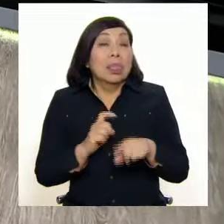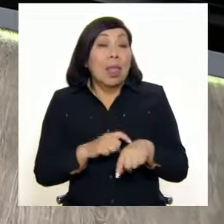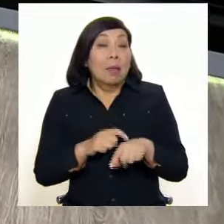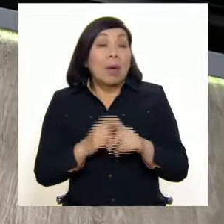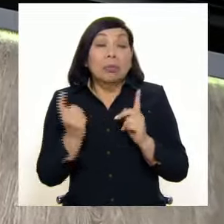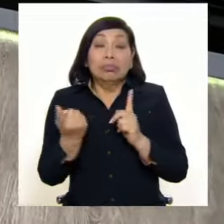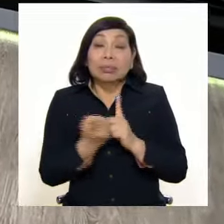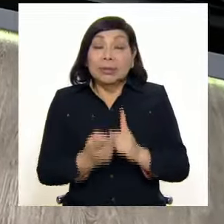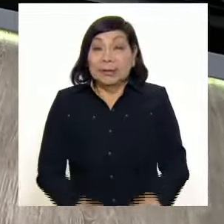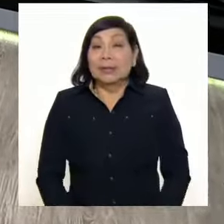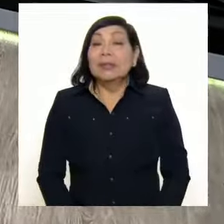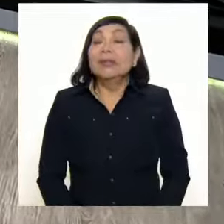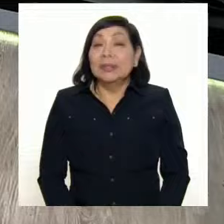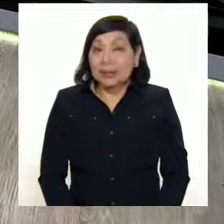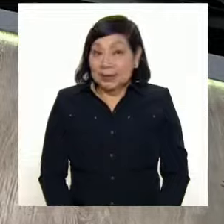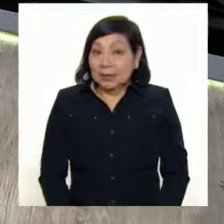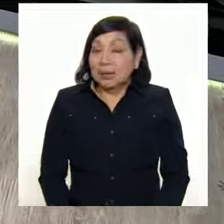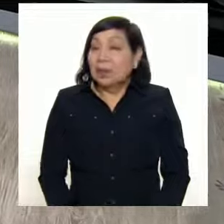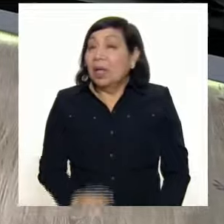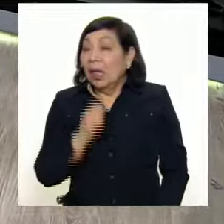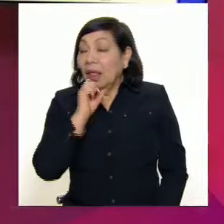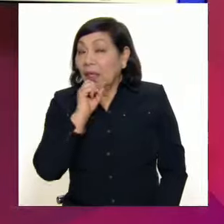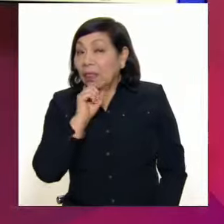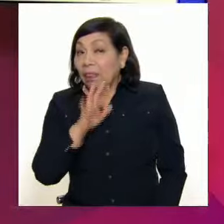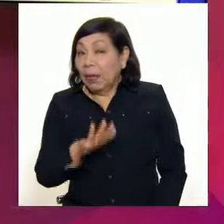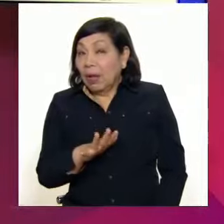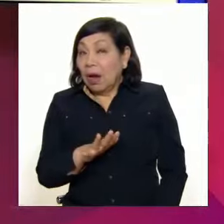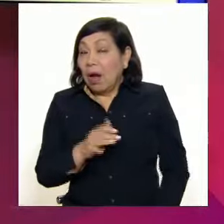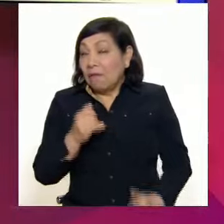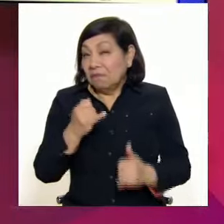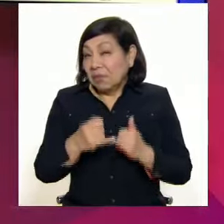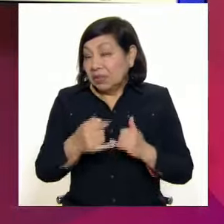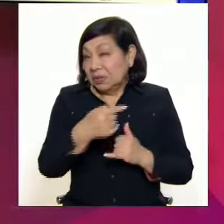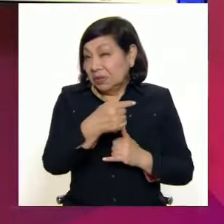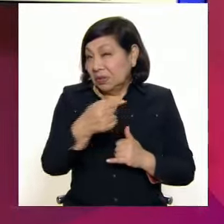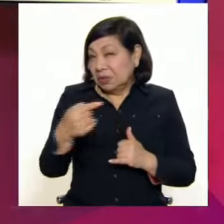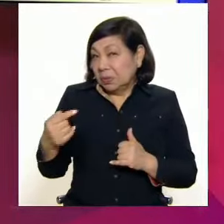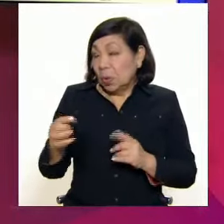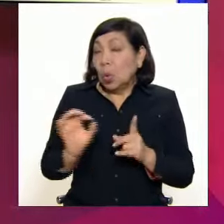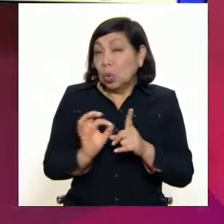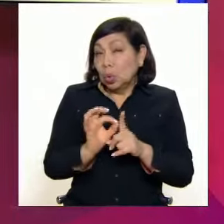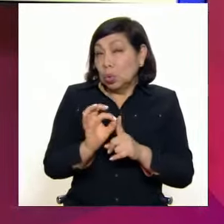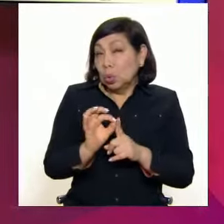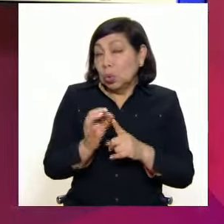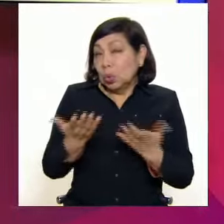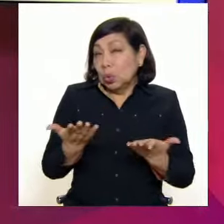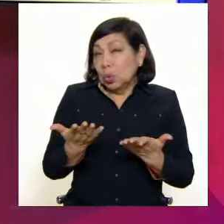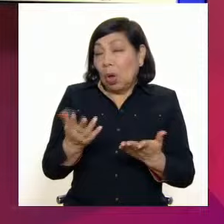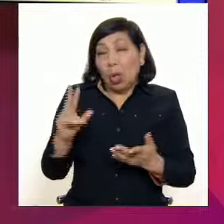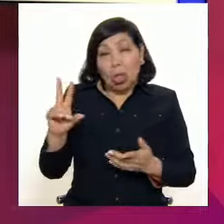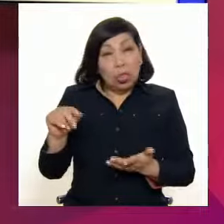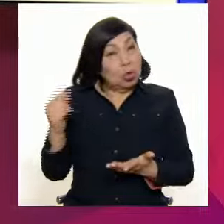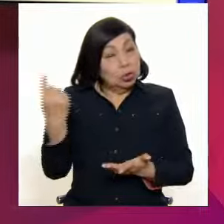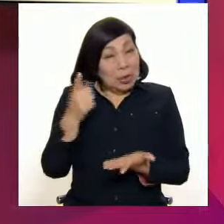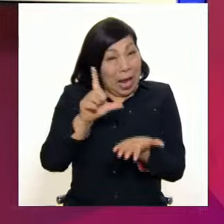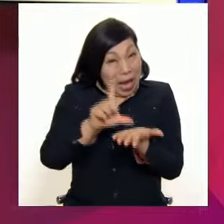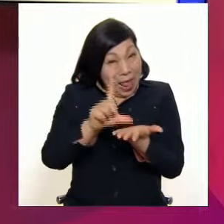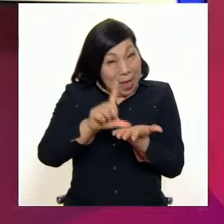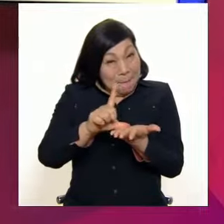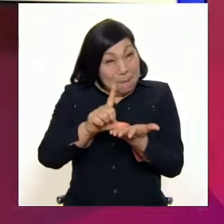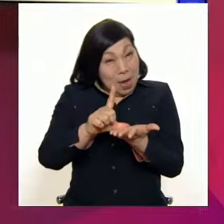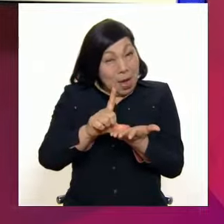nos encontramos? Sí, se sacó una nota de prensa, sobre todo para el fin de semana largo, con altas temperaturas en lo que es no solamente Lima Metropolitana,